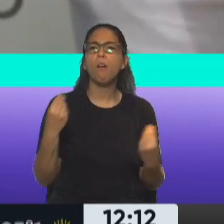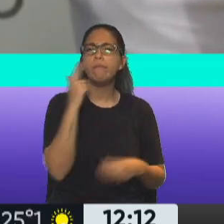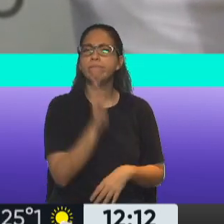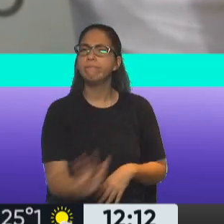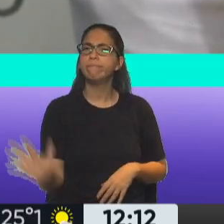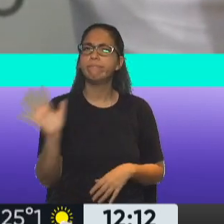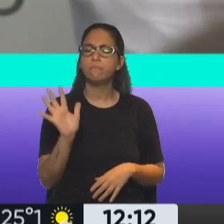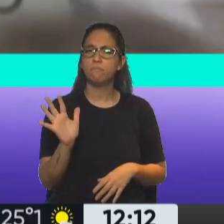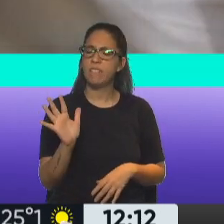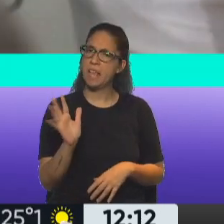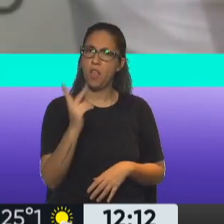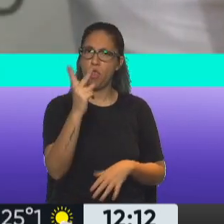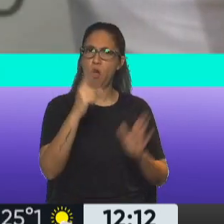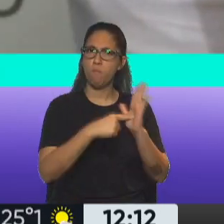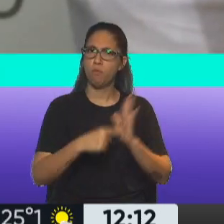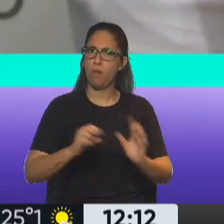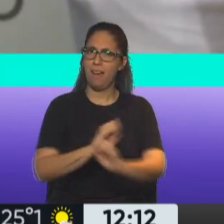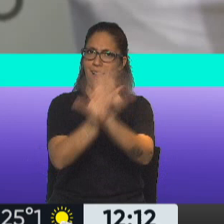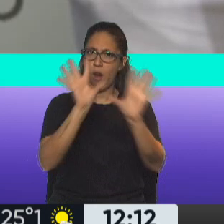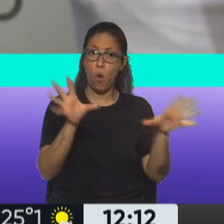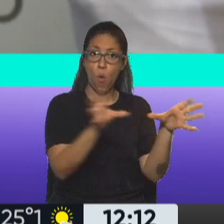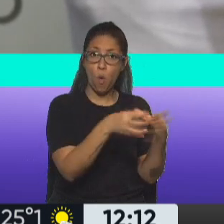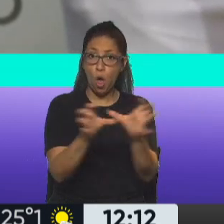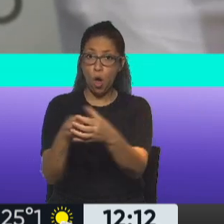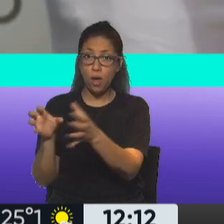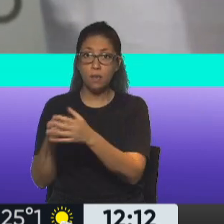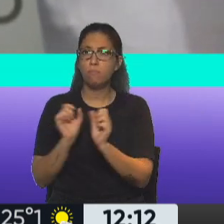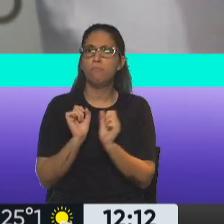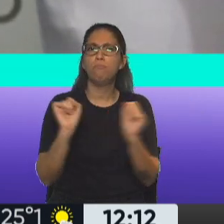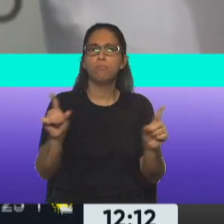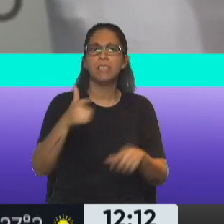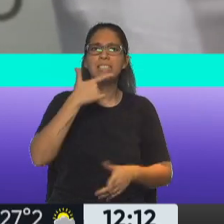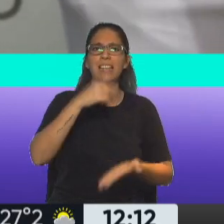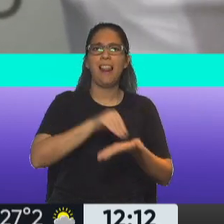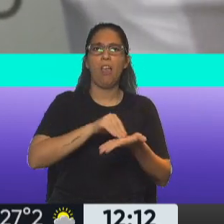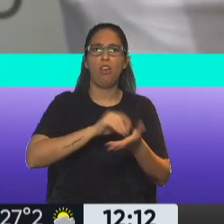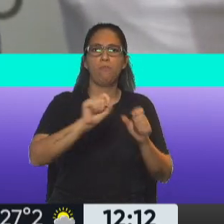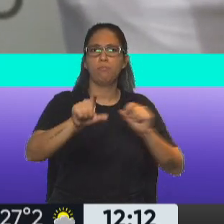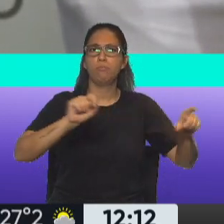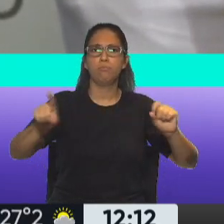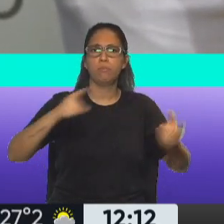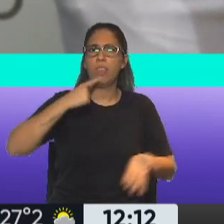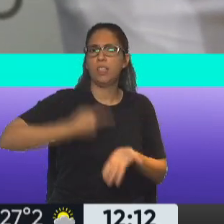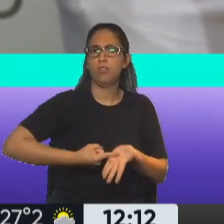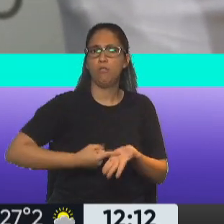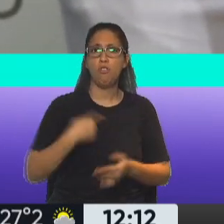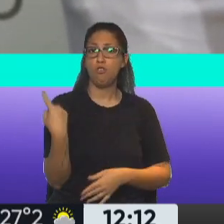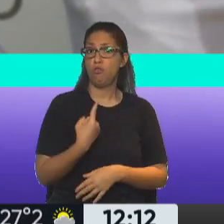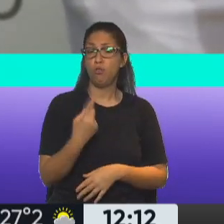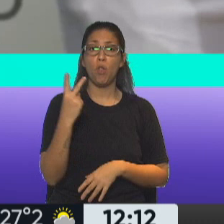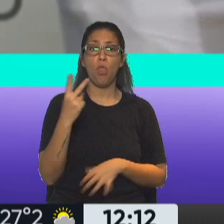Y creo que ahí hay dos cosas que hay que aclarar. Los bloques son potestad de los senadores y de las senadoras. Nosotros tenemos dos